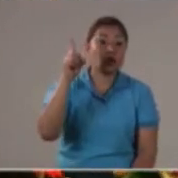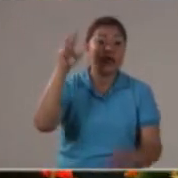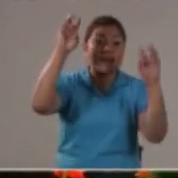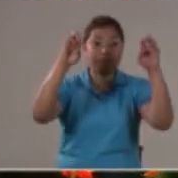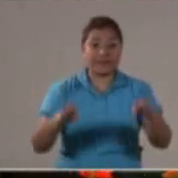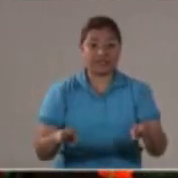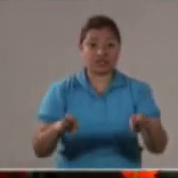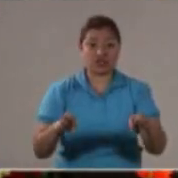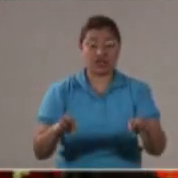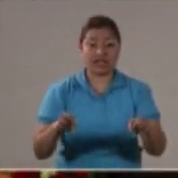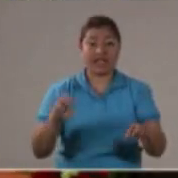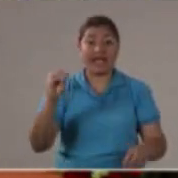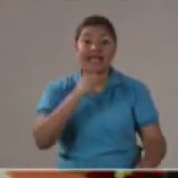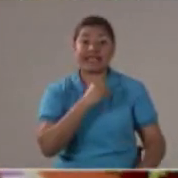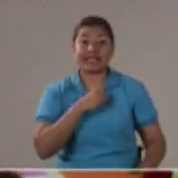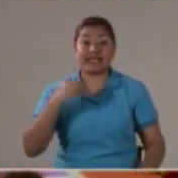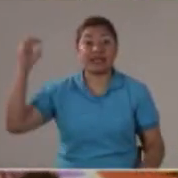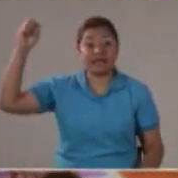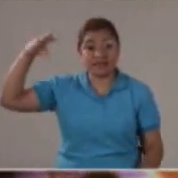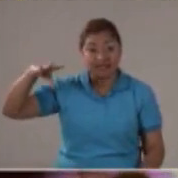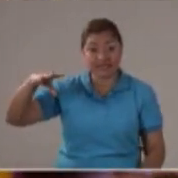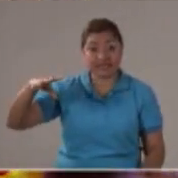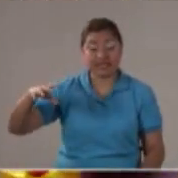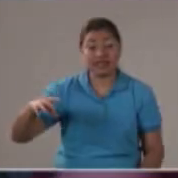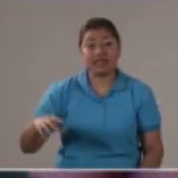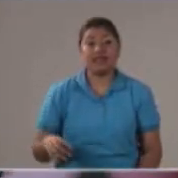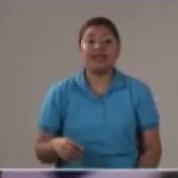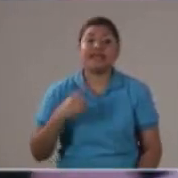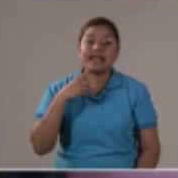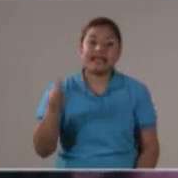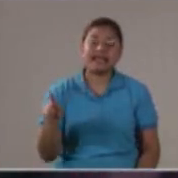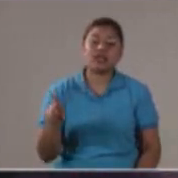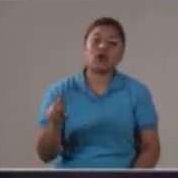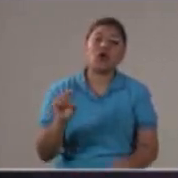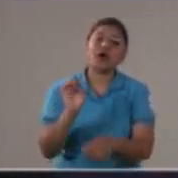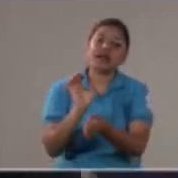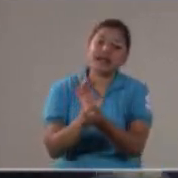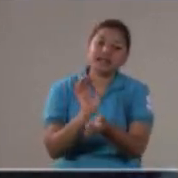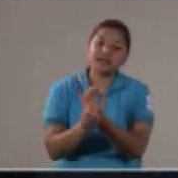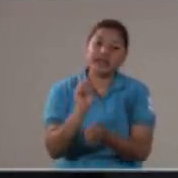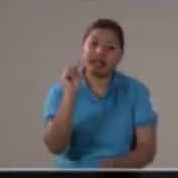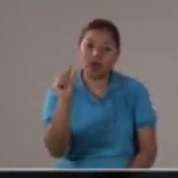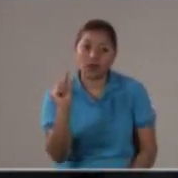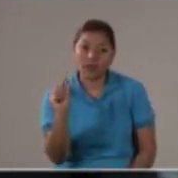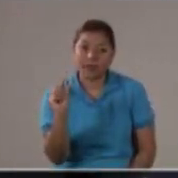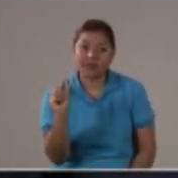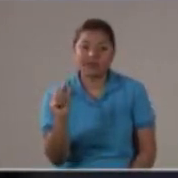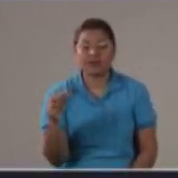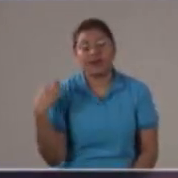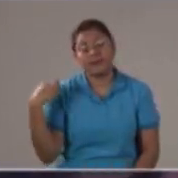a decir en algún momento. Me va a iluminar el coco.